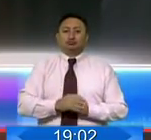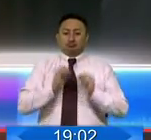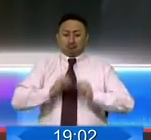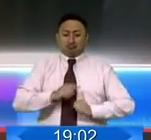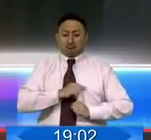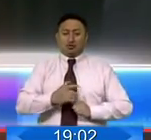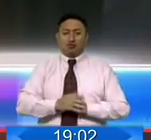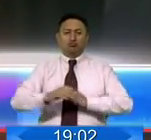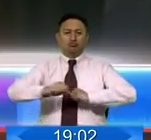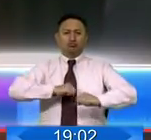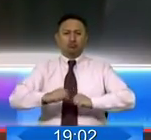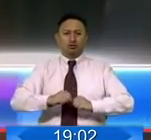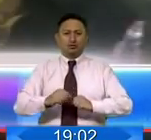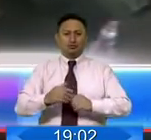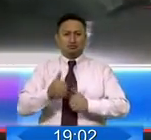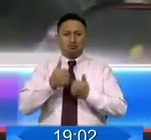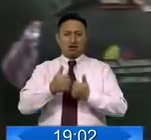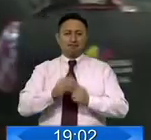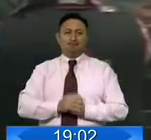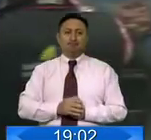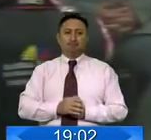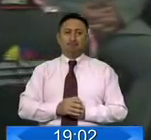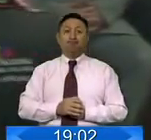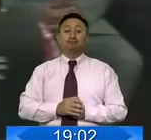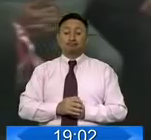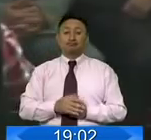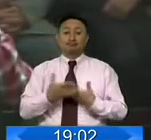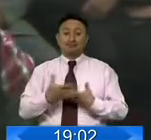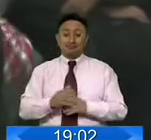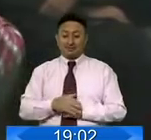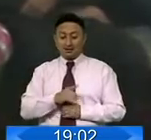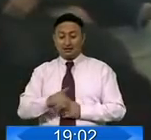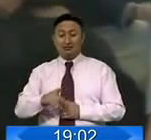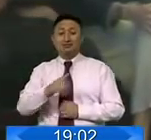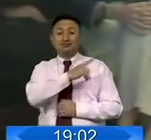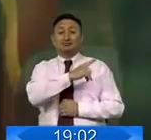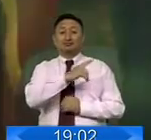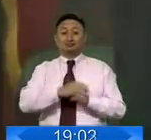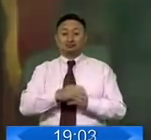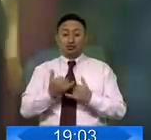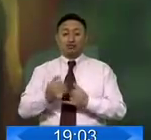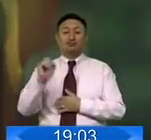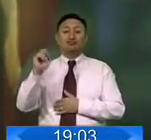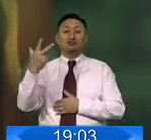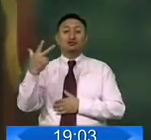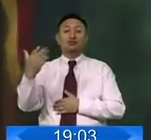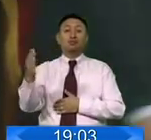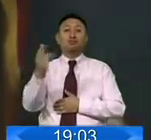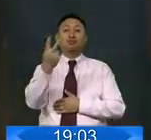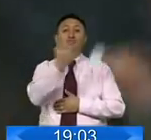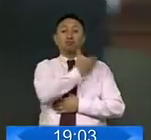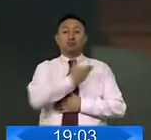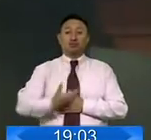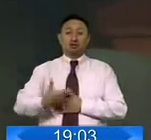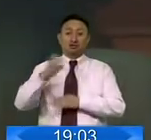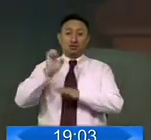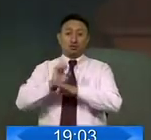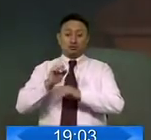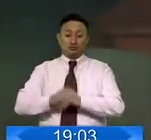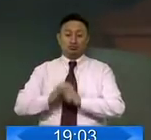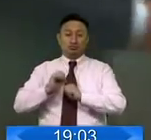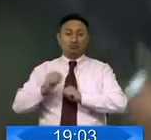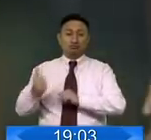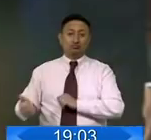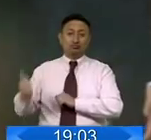nuestro mejor y mayor esfuerzo así otros sonnenholzner se convierte en el tercer vicepresidente de la república asume las